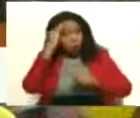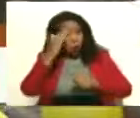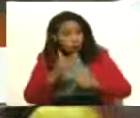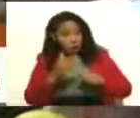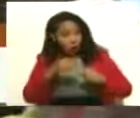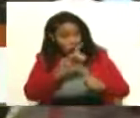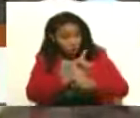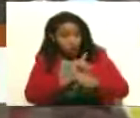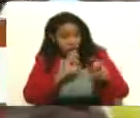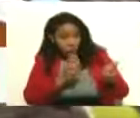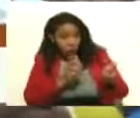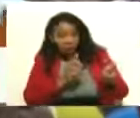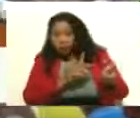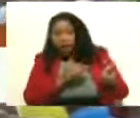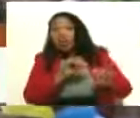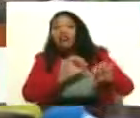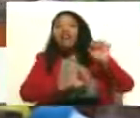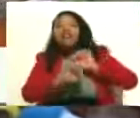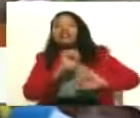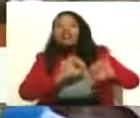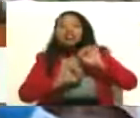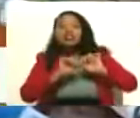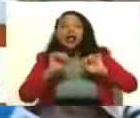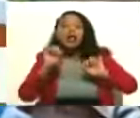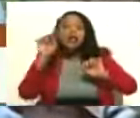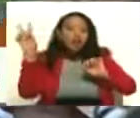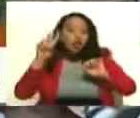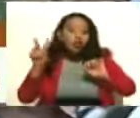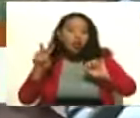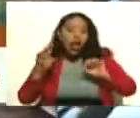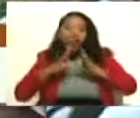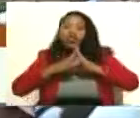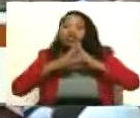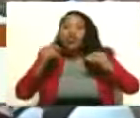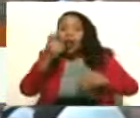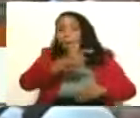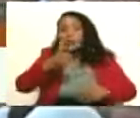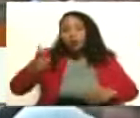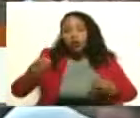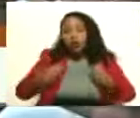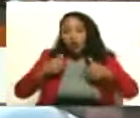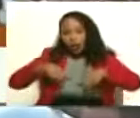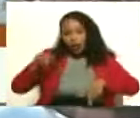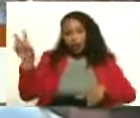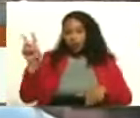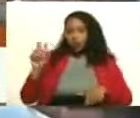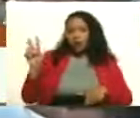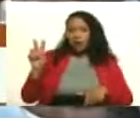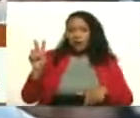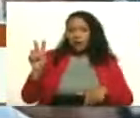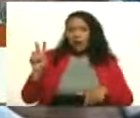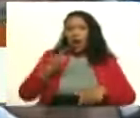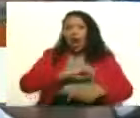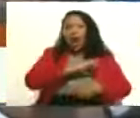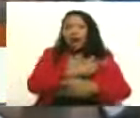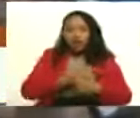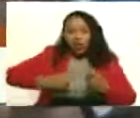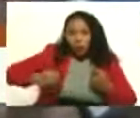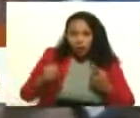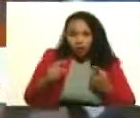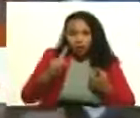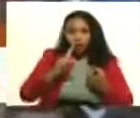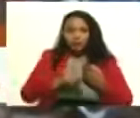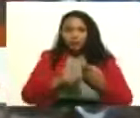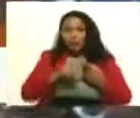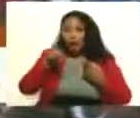La defensa de la patria es de todas y todos nosotros. nuestras fuerzas policiales.